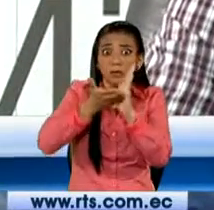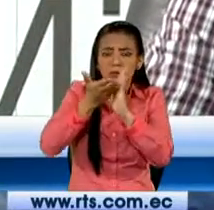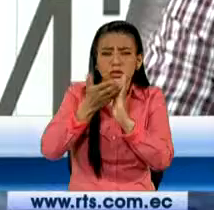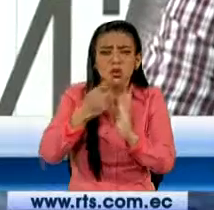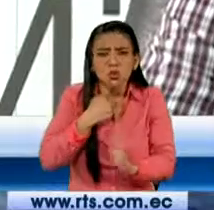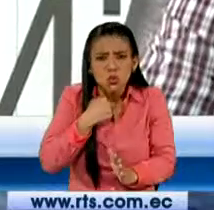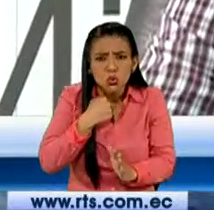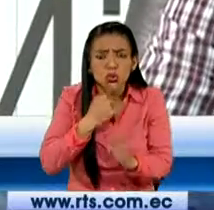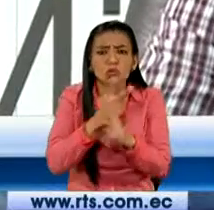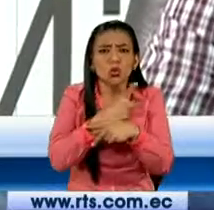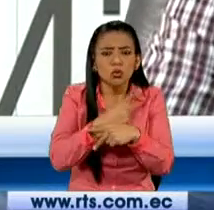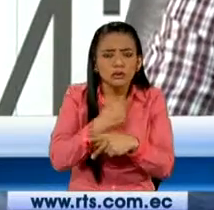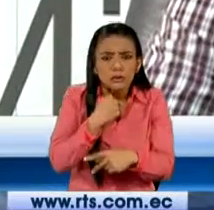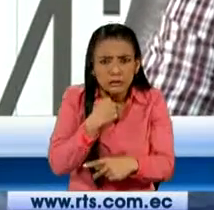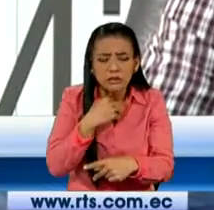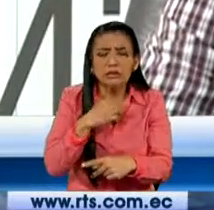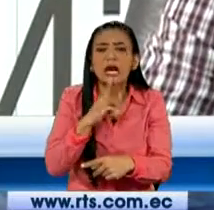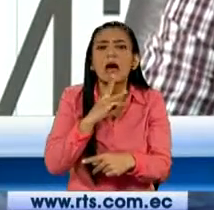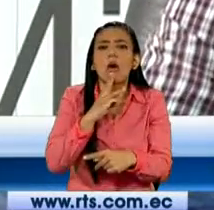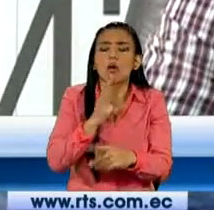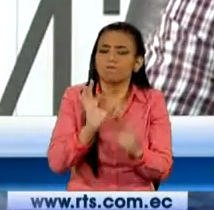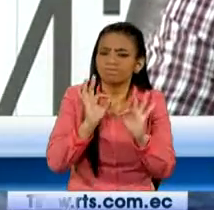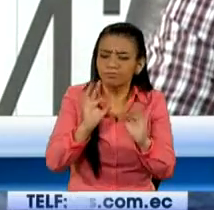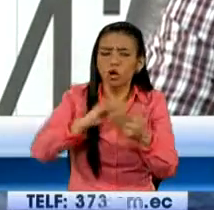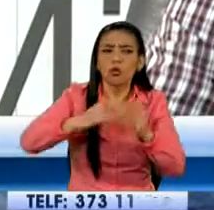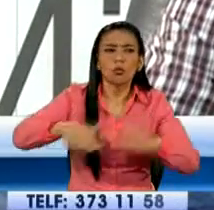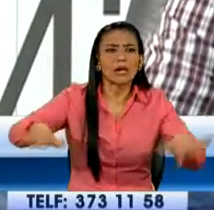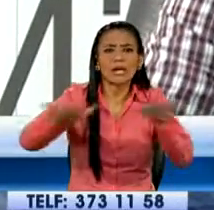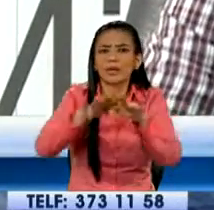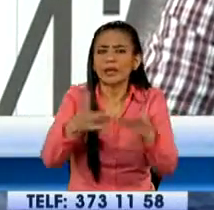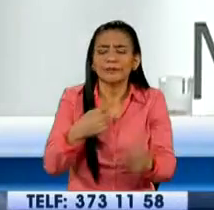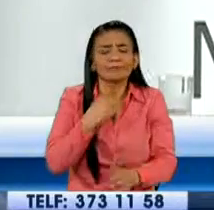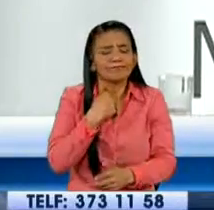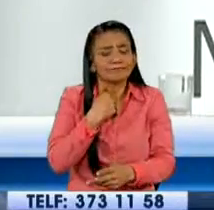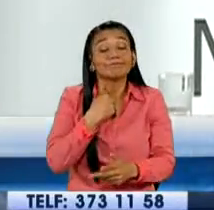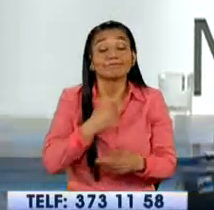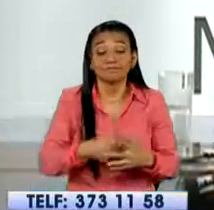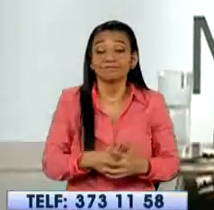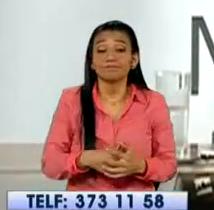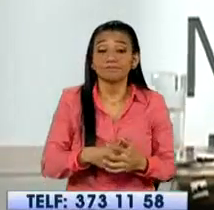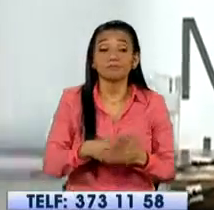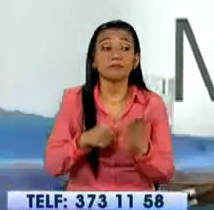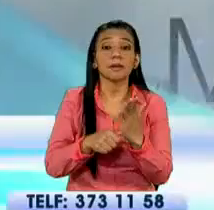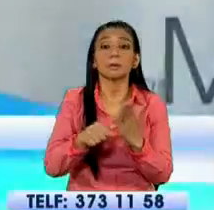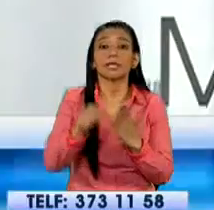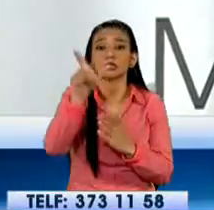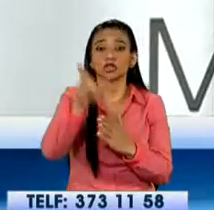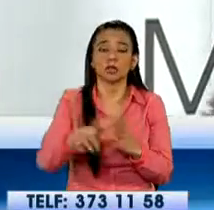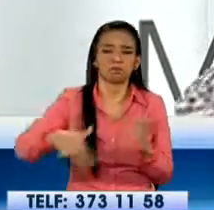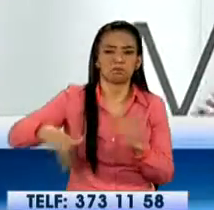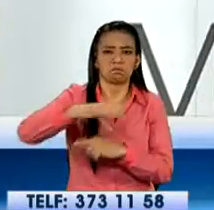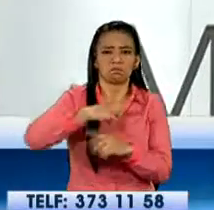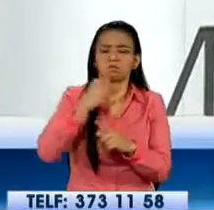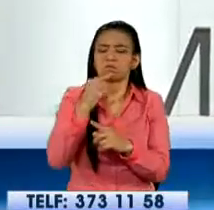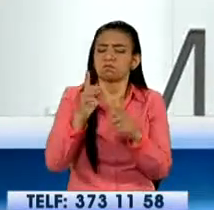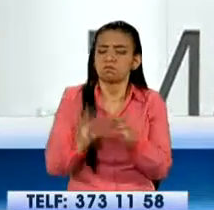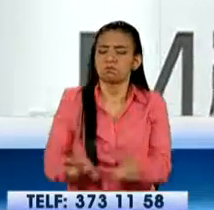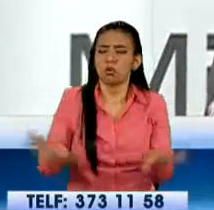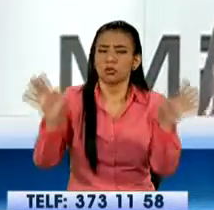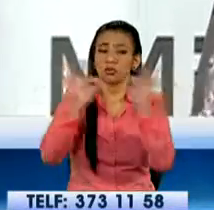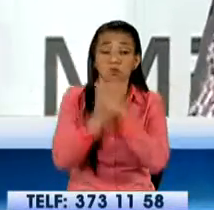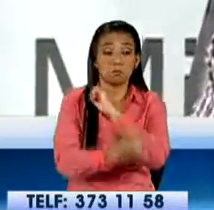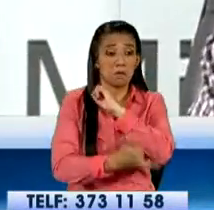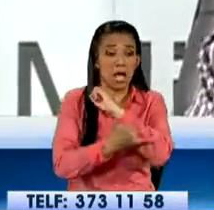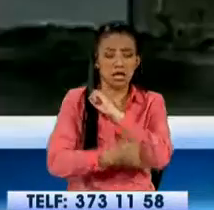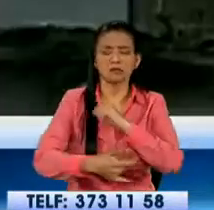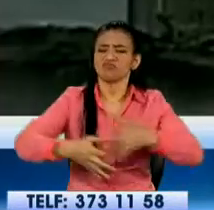afectado el sector productivo, el agua potable de las comunidades alrededor del Cotopaxi. El ministro de Ambiente hizo énfasis en la importancia de que los países